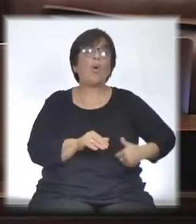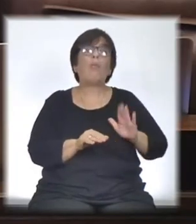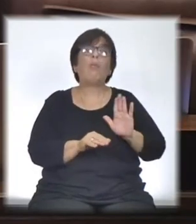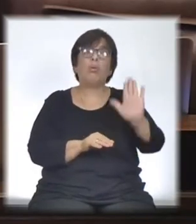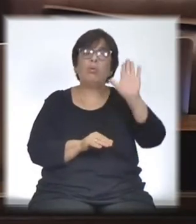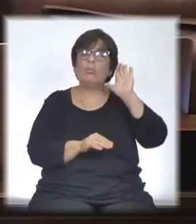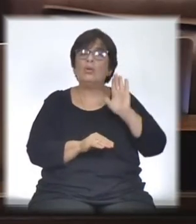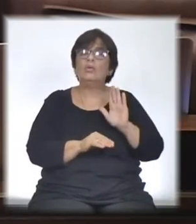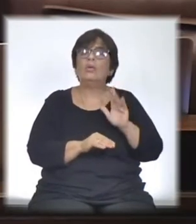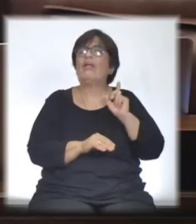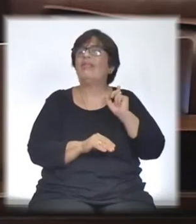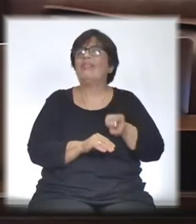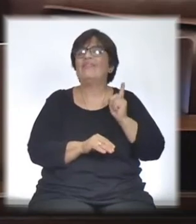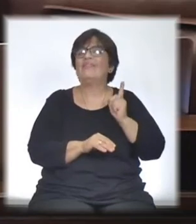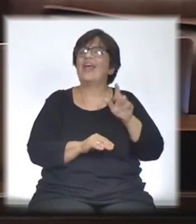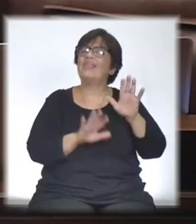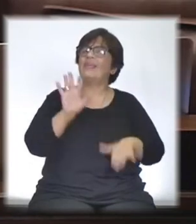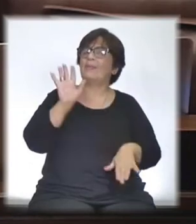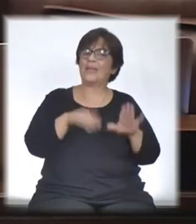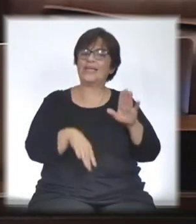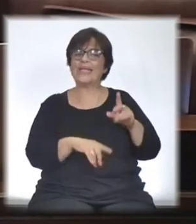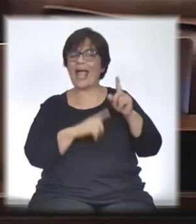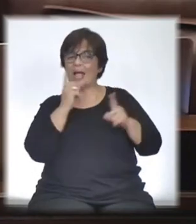electo, debía tener restricciones.